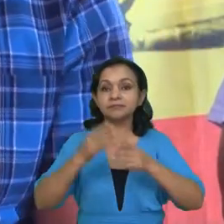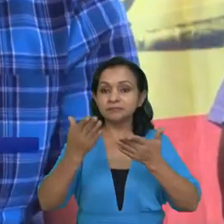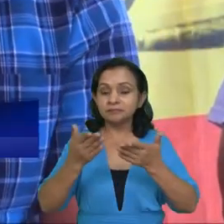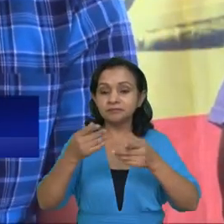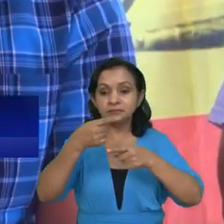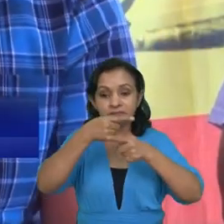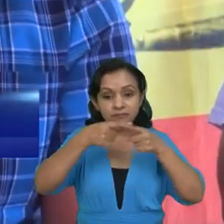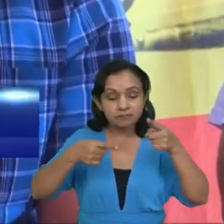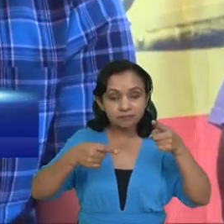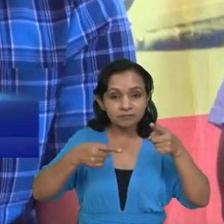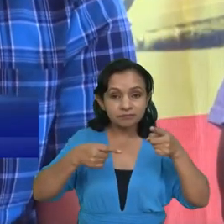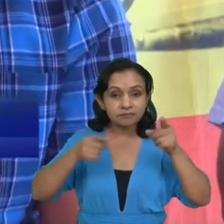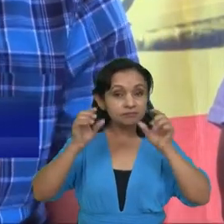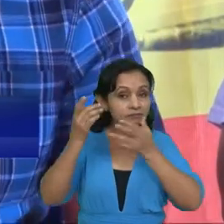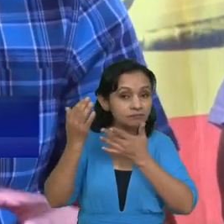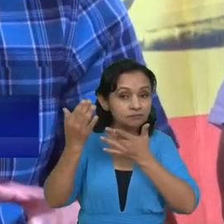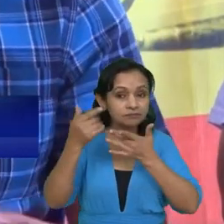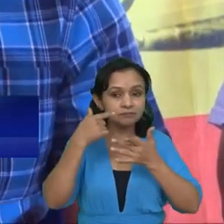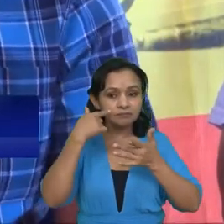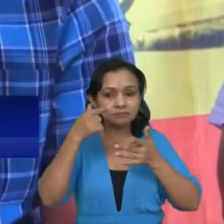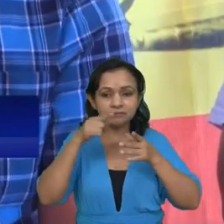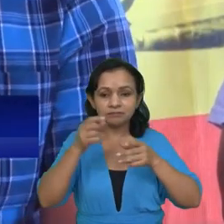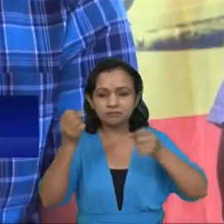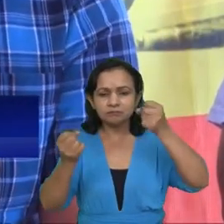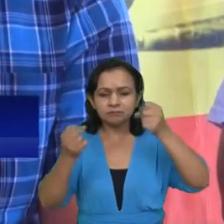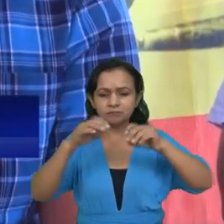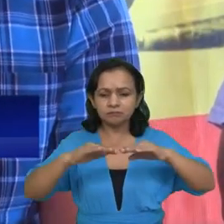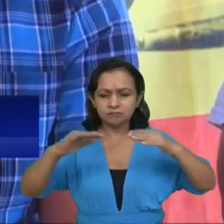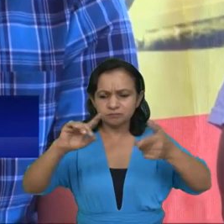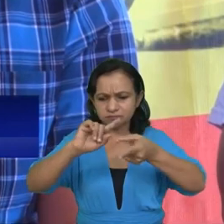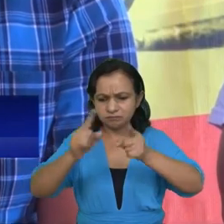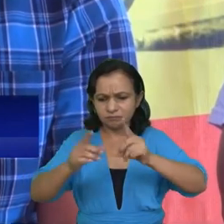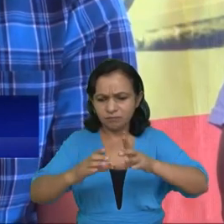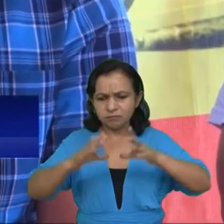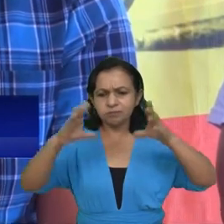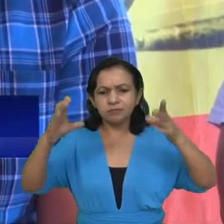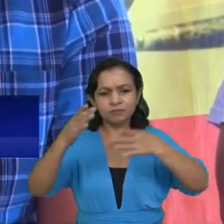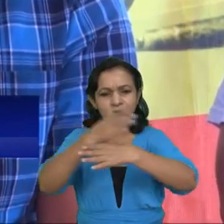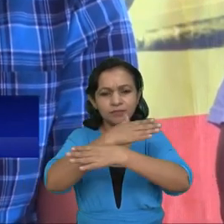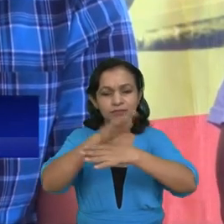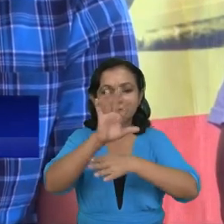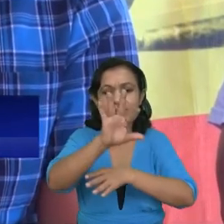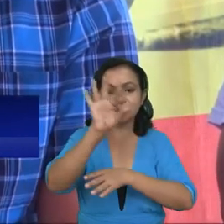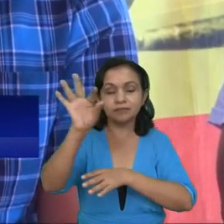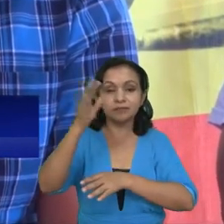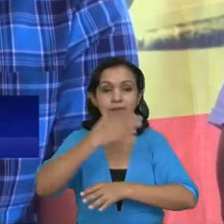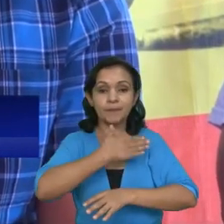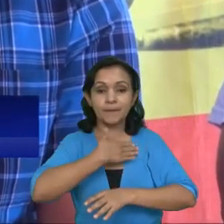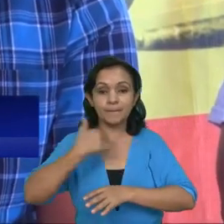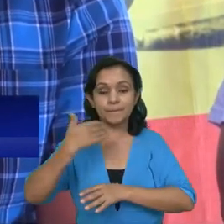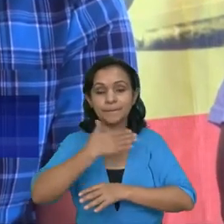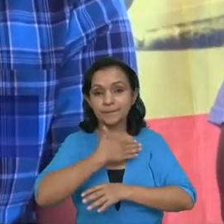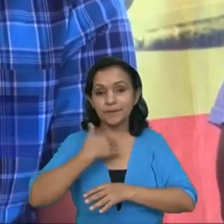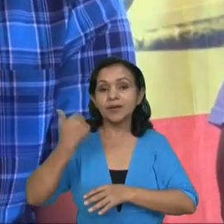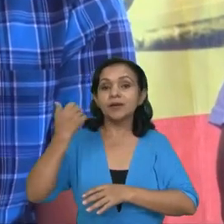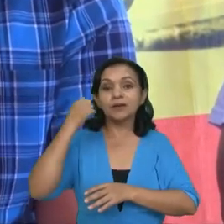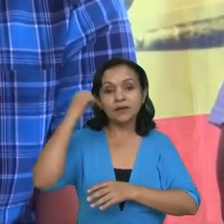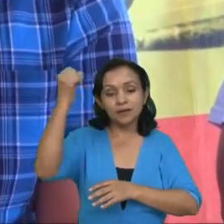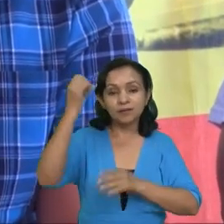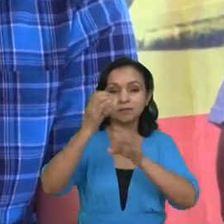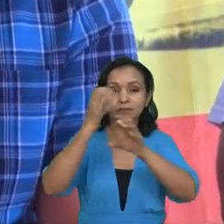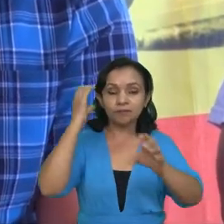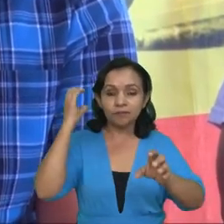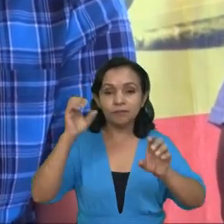tiempo vamos a tener una exhibición de autos modificados donde seleccionaremos a lo mejor de lo mejor luz en